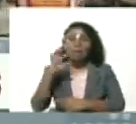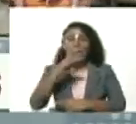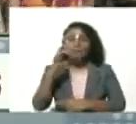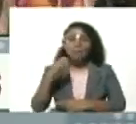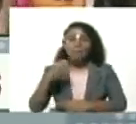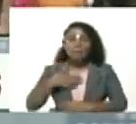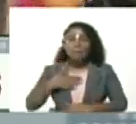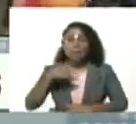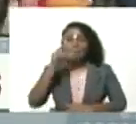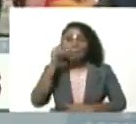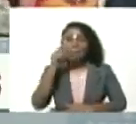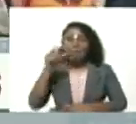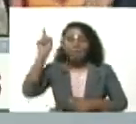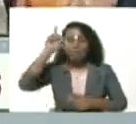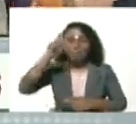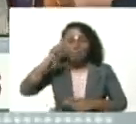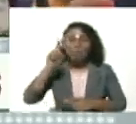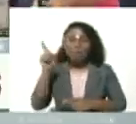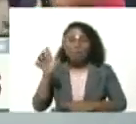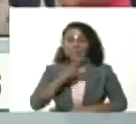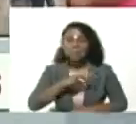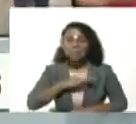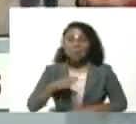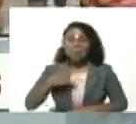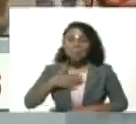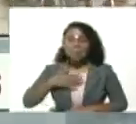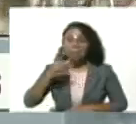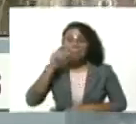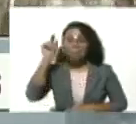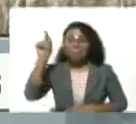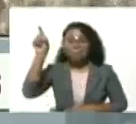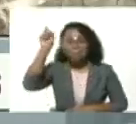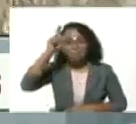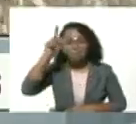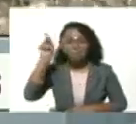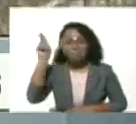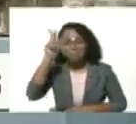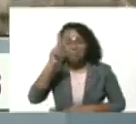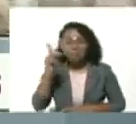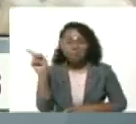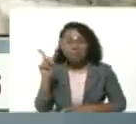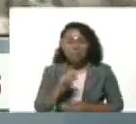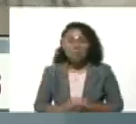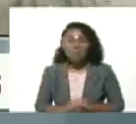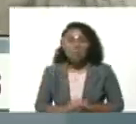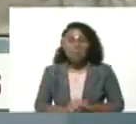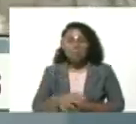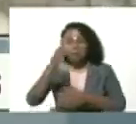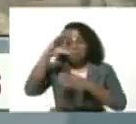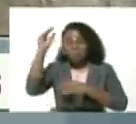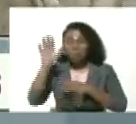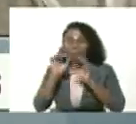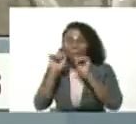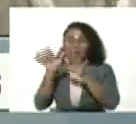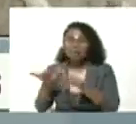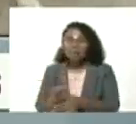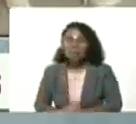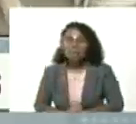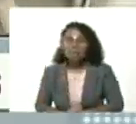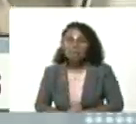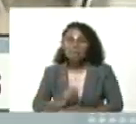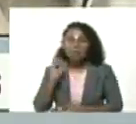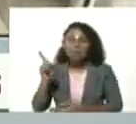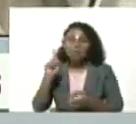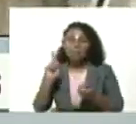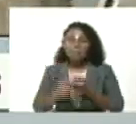papá. ¿Verdad? Esa es la señora que tu papá alfabetizó. Sí, me dice que ella fue alfabetizada por mi papá. Que Dios la bendiga, Dios mío. Su esposo es